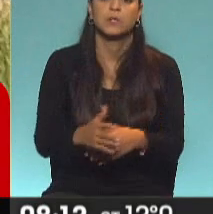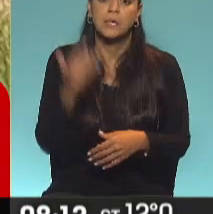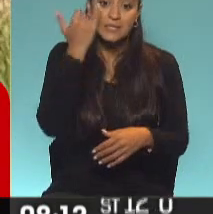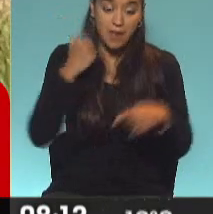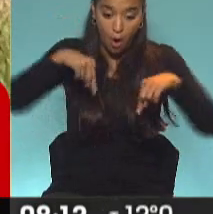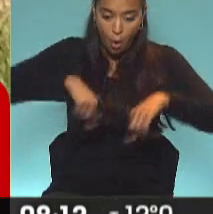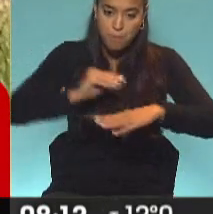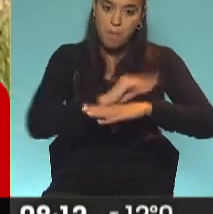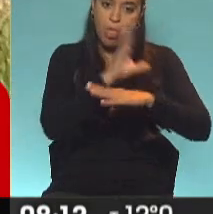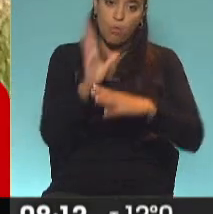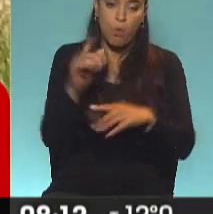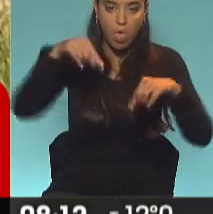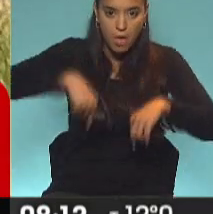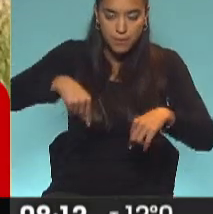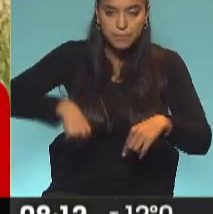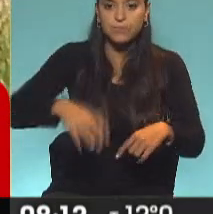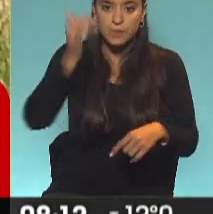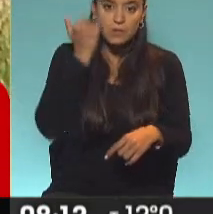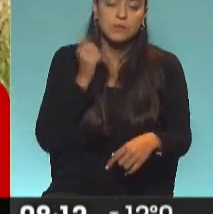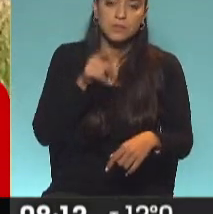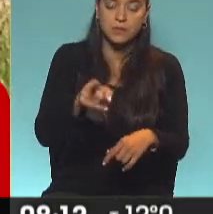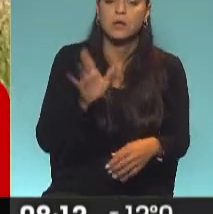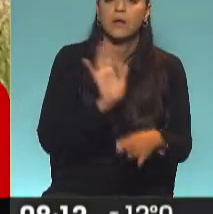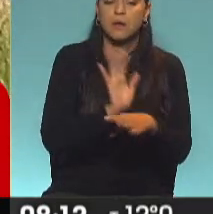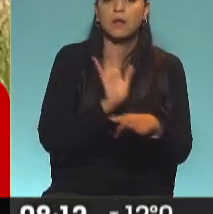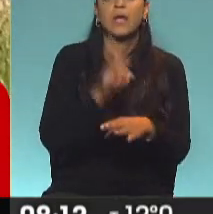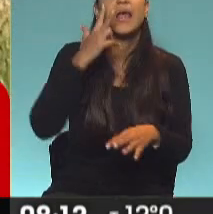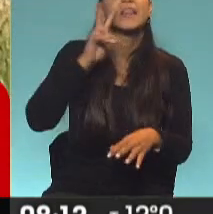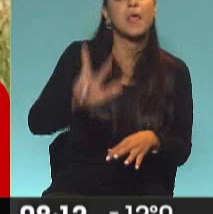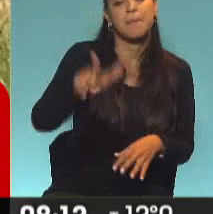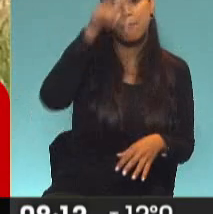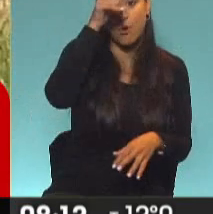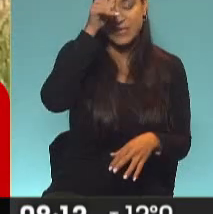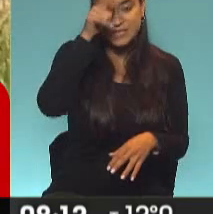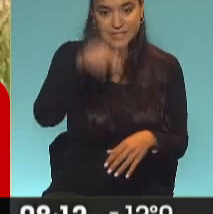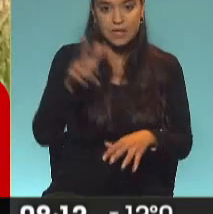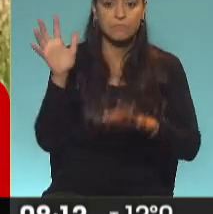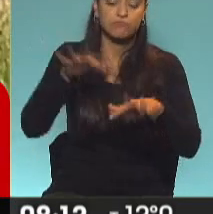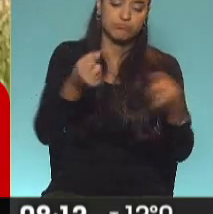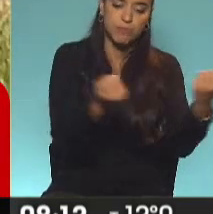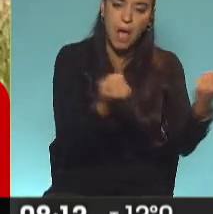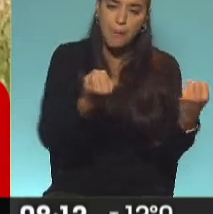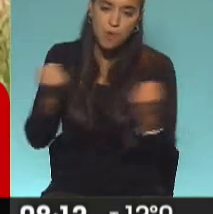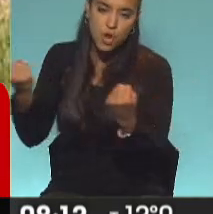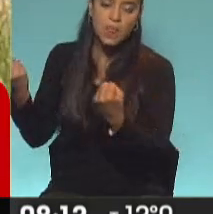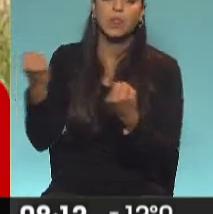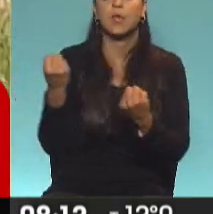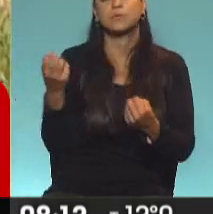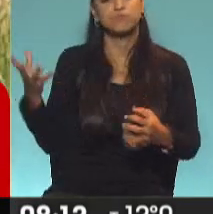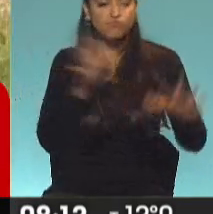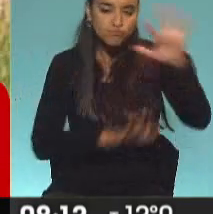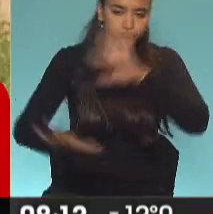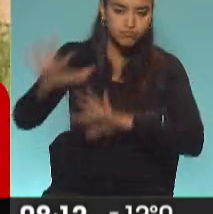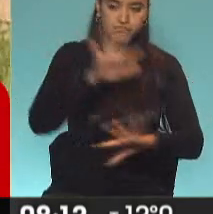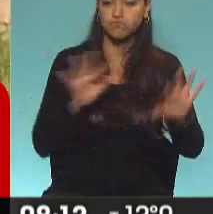desde esta madrugada se vieron salir alrededor de 3.000 efectivos en camionetas, todo un operativo, toda una